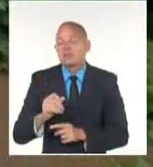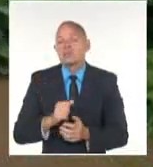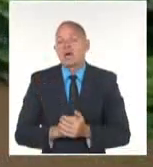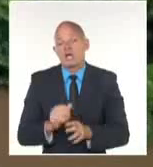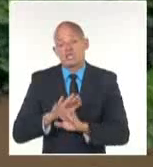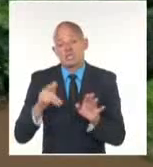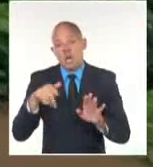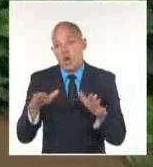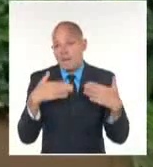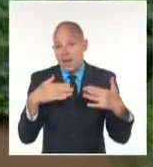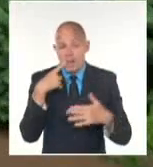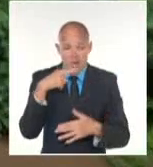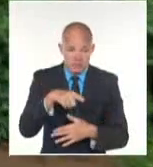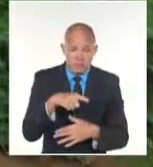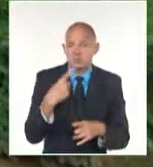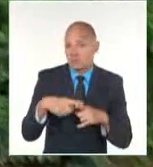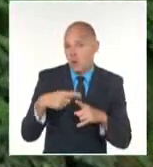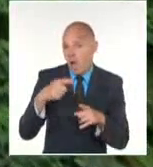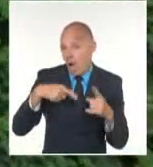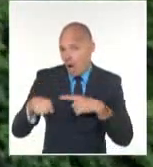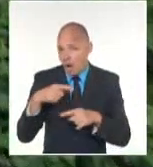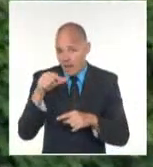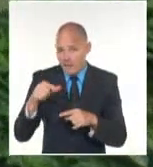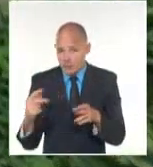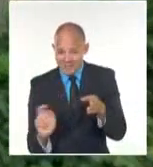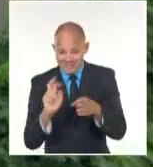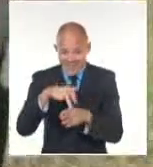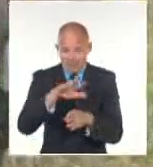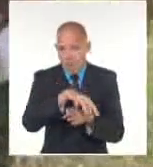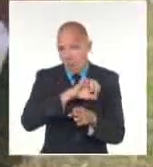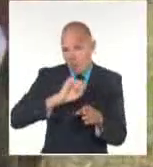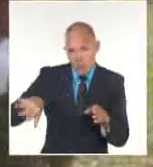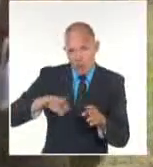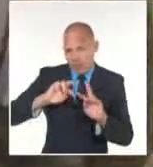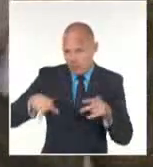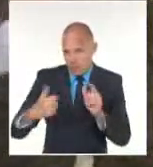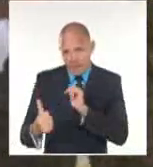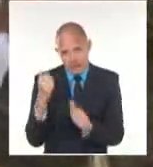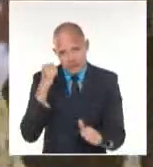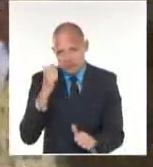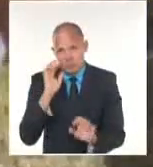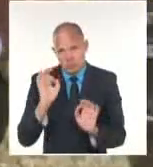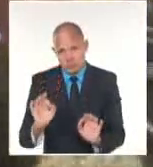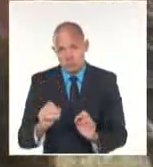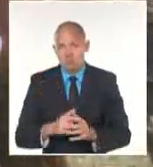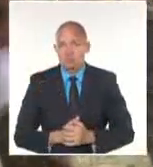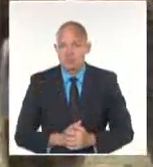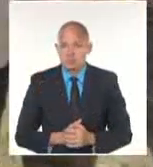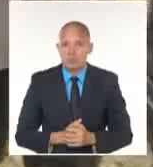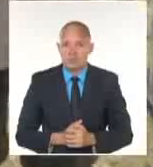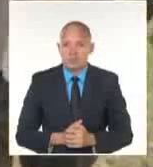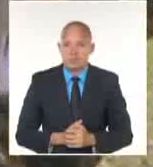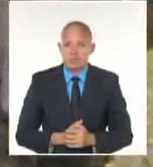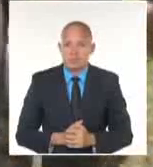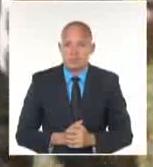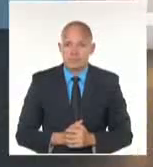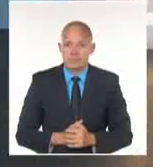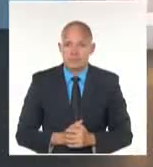Panamá también comenzará operaciones de deportación de los viajeros ilegales con la intervención de Estados Unidos.